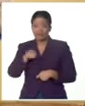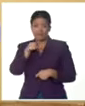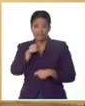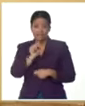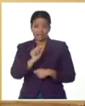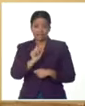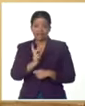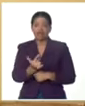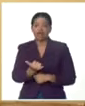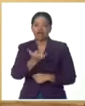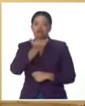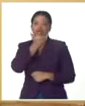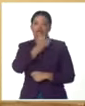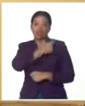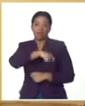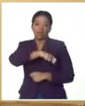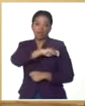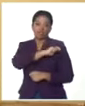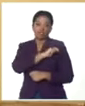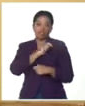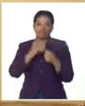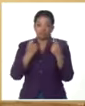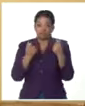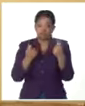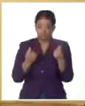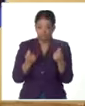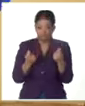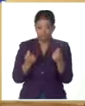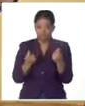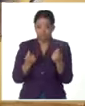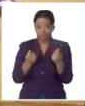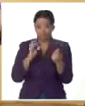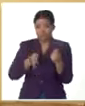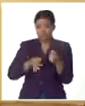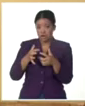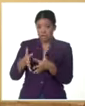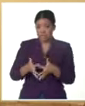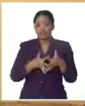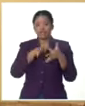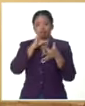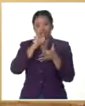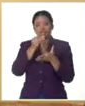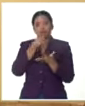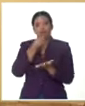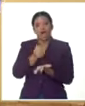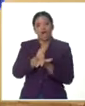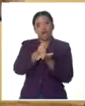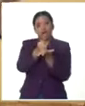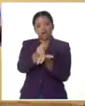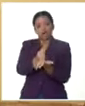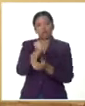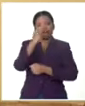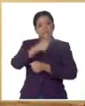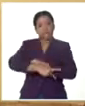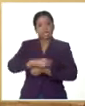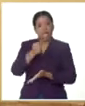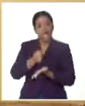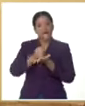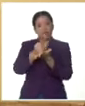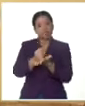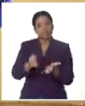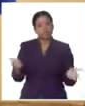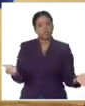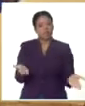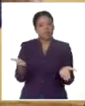que afectan las condiciones socioeconómicas de esas poblaciones. Estados Unidos habla de invertir en esos países, habla de ayudar a los sistemas de